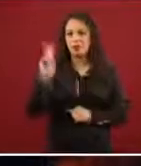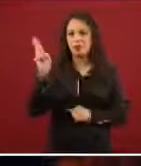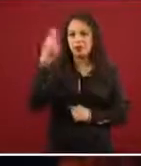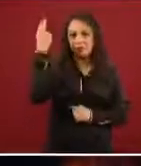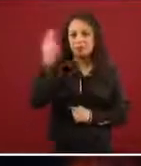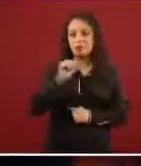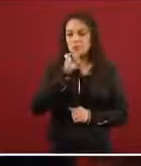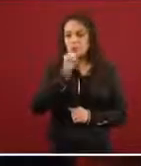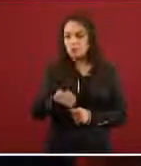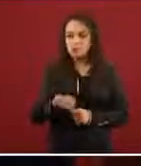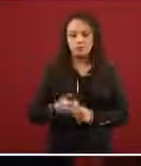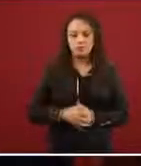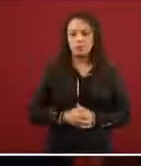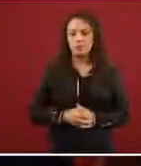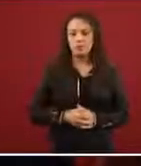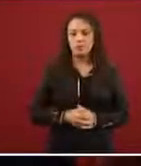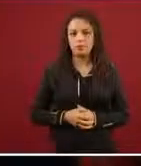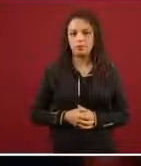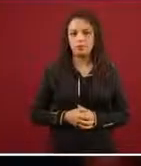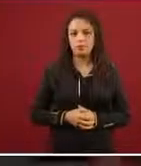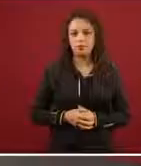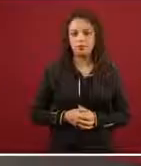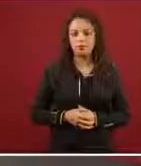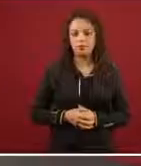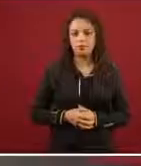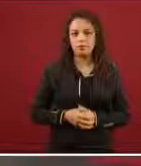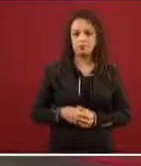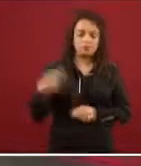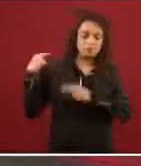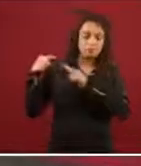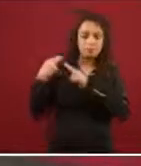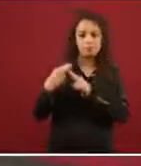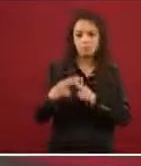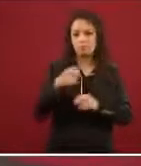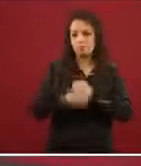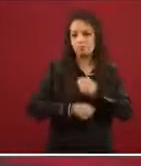academia en los últimos tiempos,